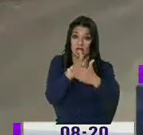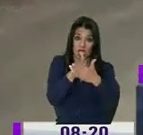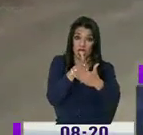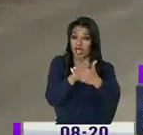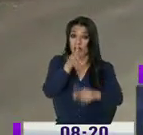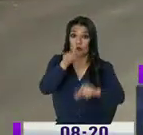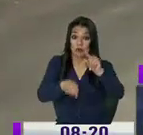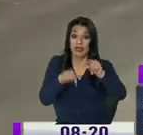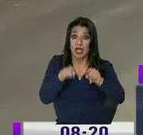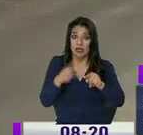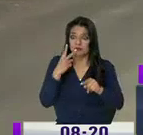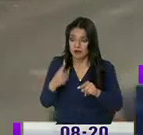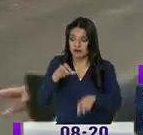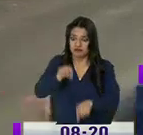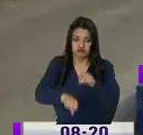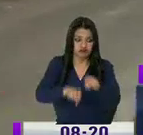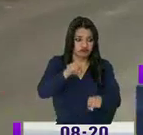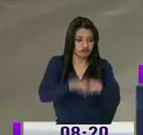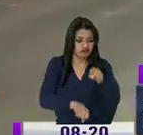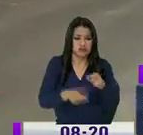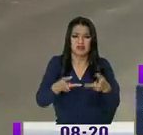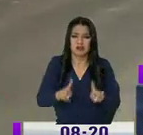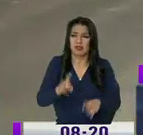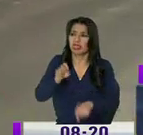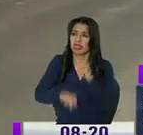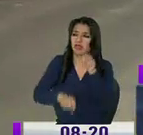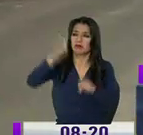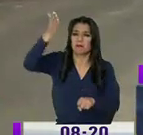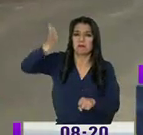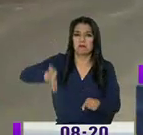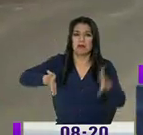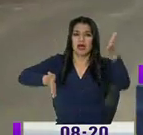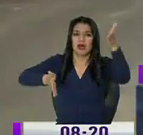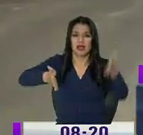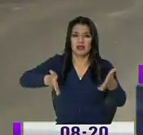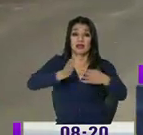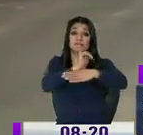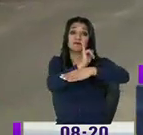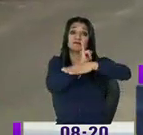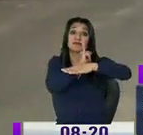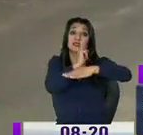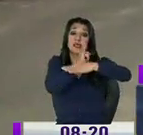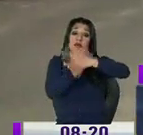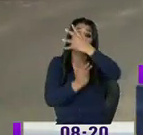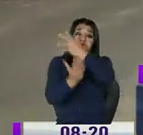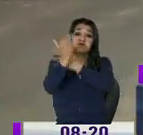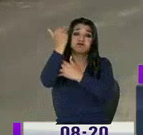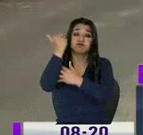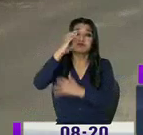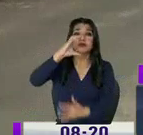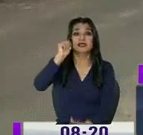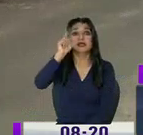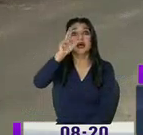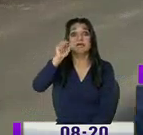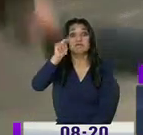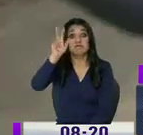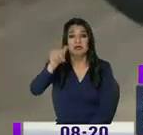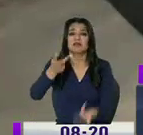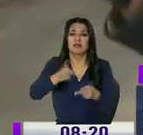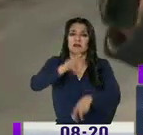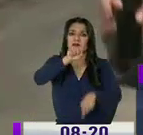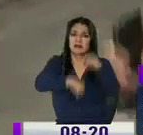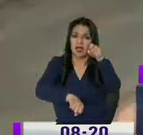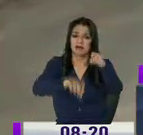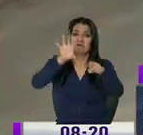también hemos podido observar que tiene pequeños daños este convento tan antiguo de la ciudad, también tiene daños, han sacado